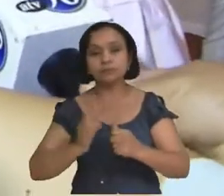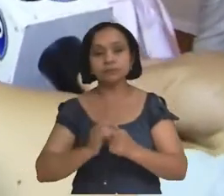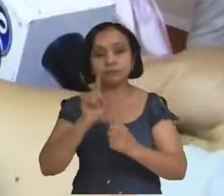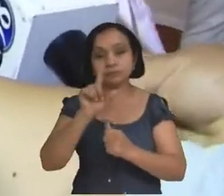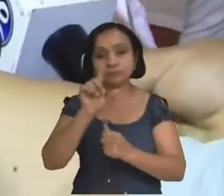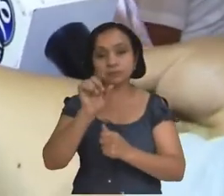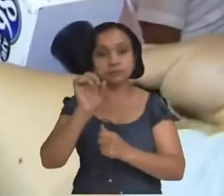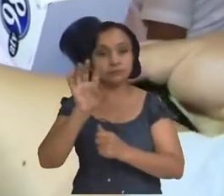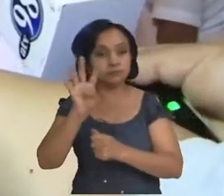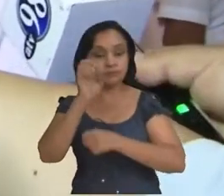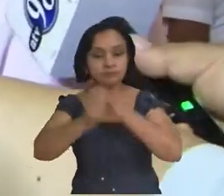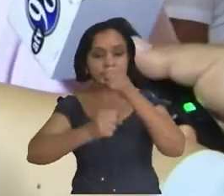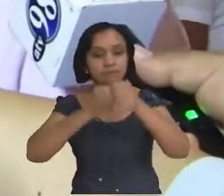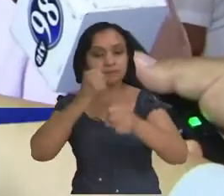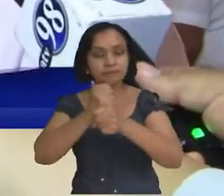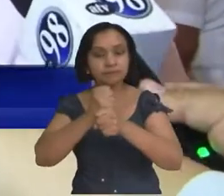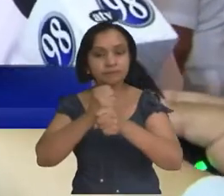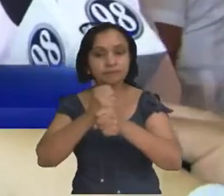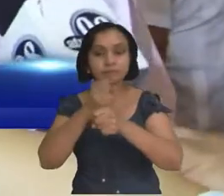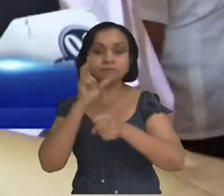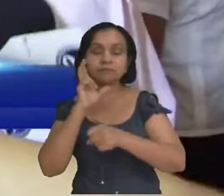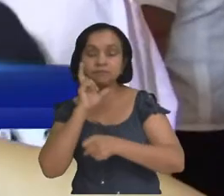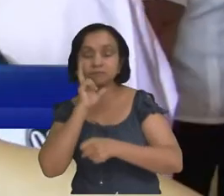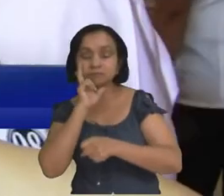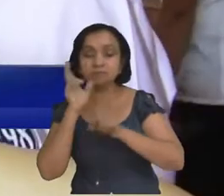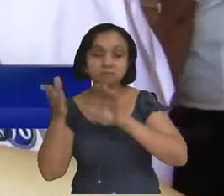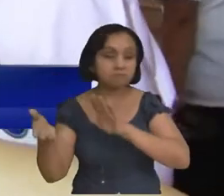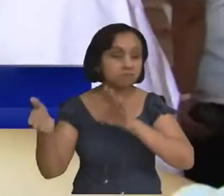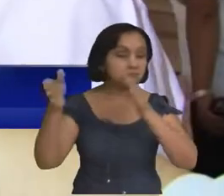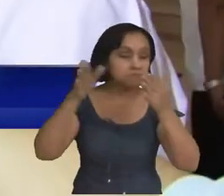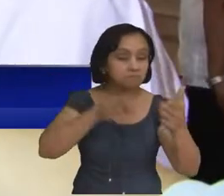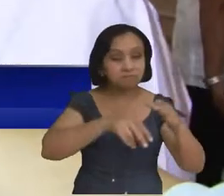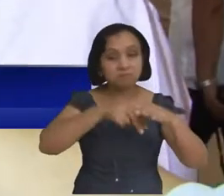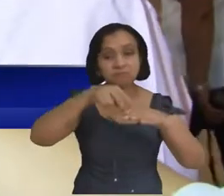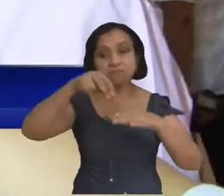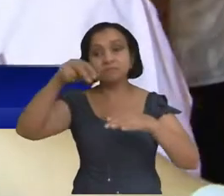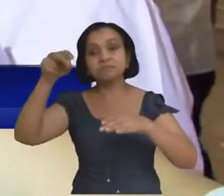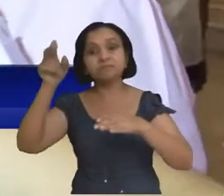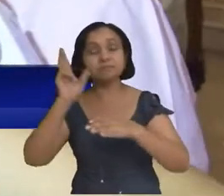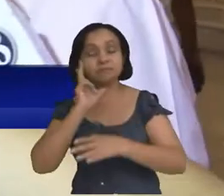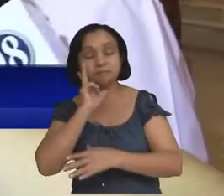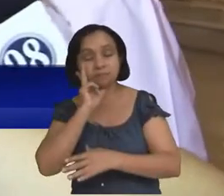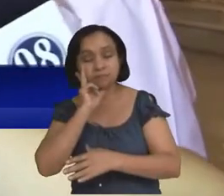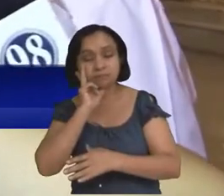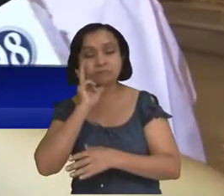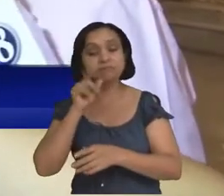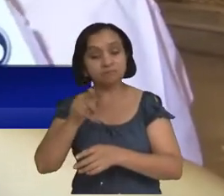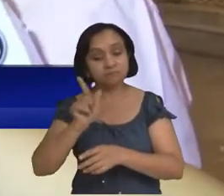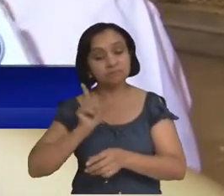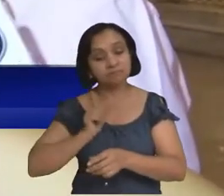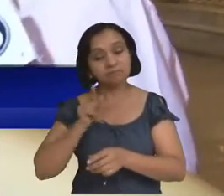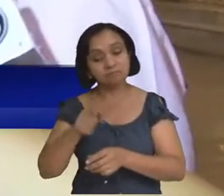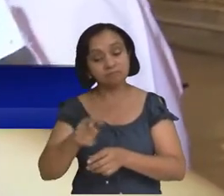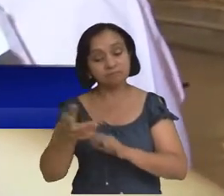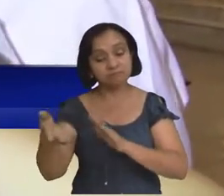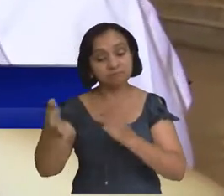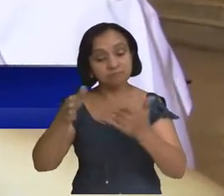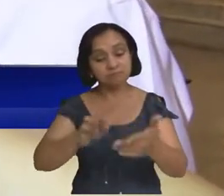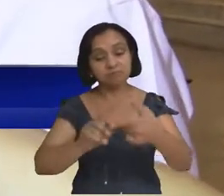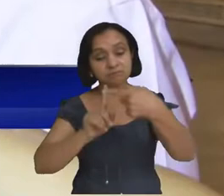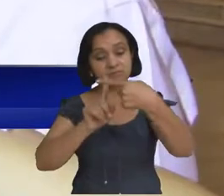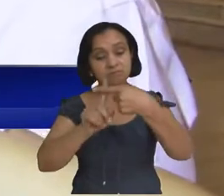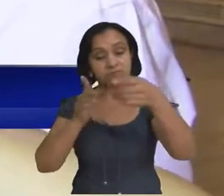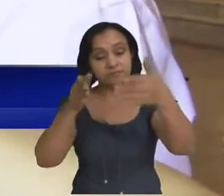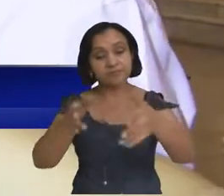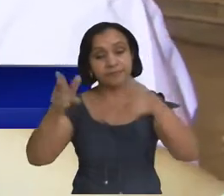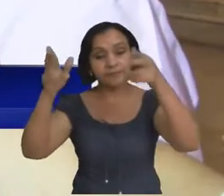104 aniversario del paso a la inmortalidad de Rubén Darío. Rubén, el